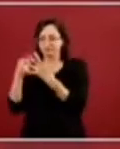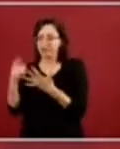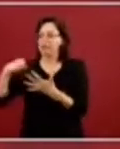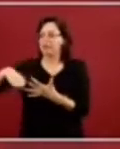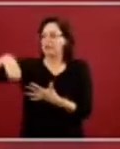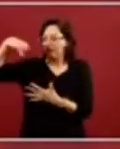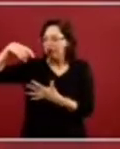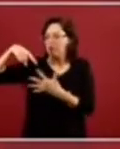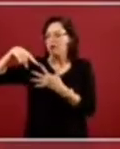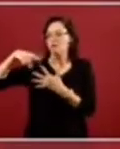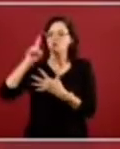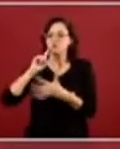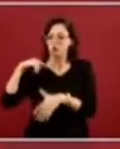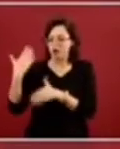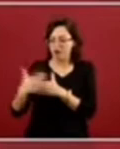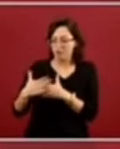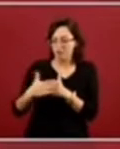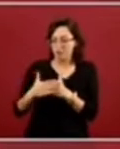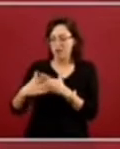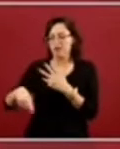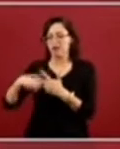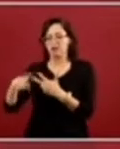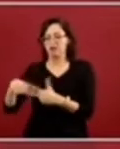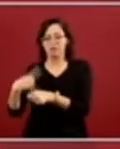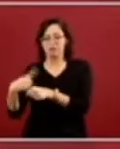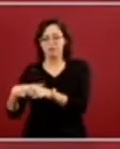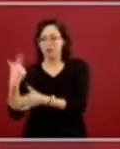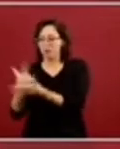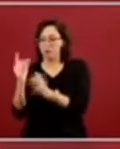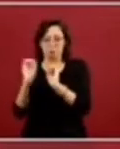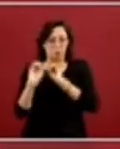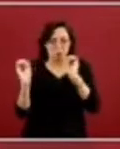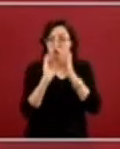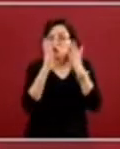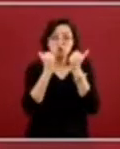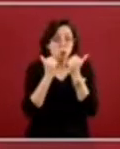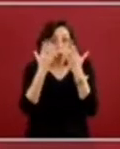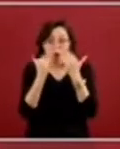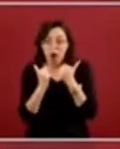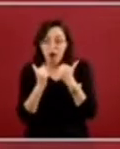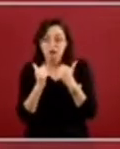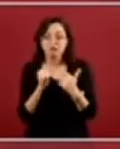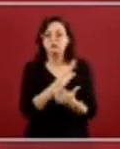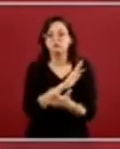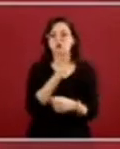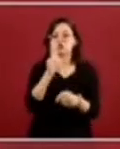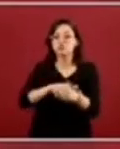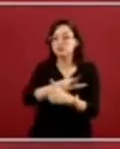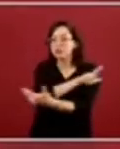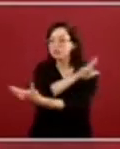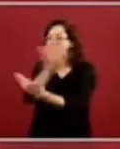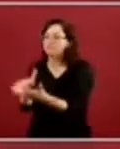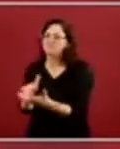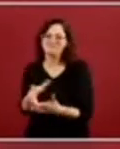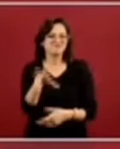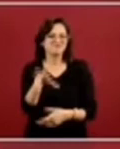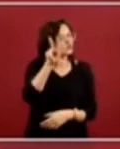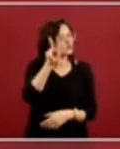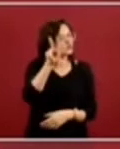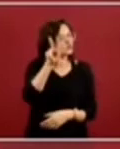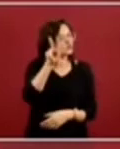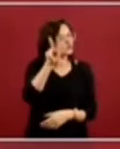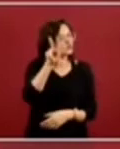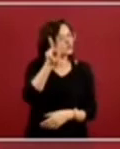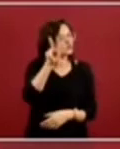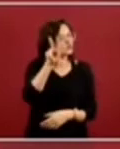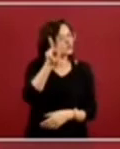avanzada, mujer embarazada o enfermedades crónicas, es recomendable que no vaya a las unidades de salud. Esto lo hemos